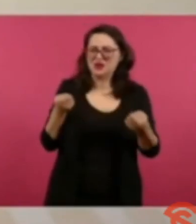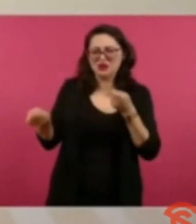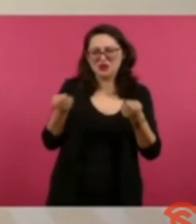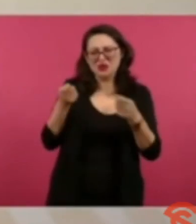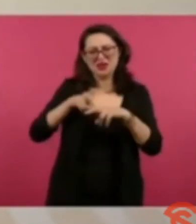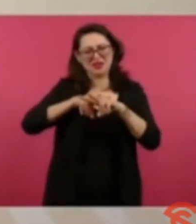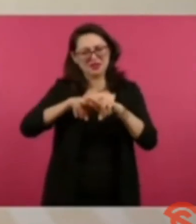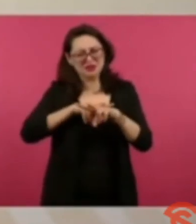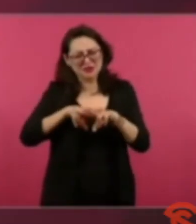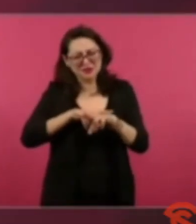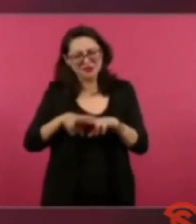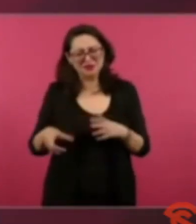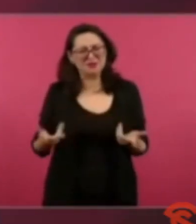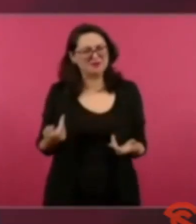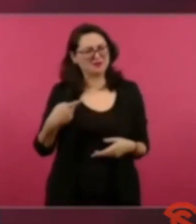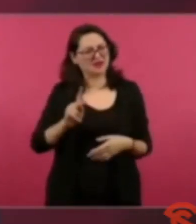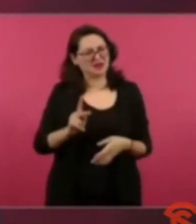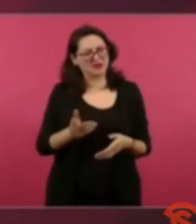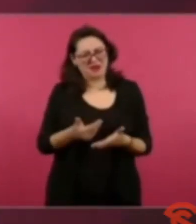Ya